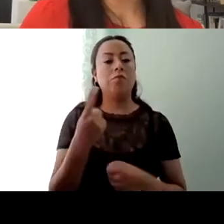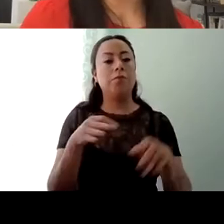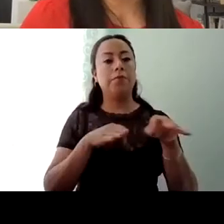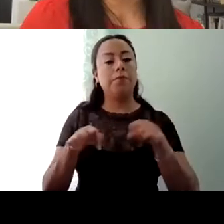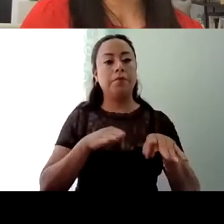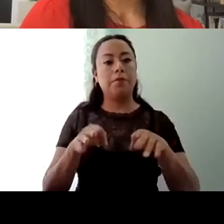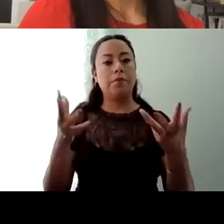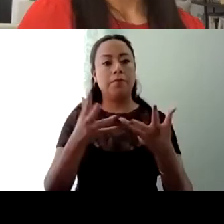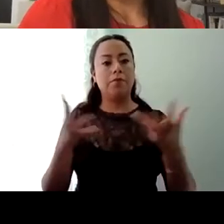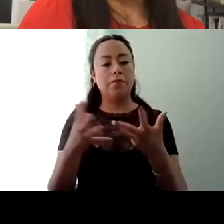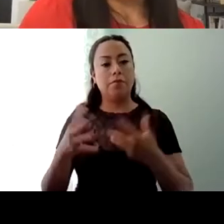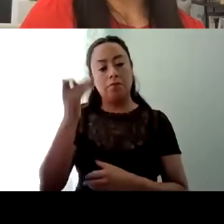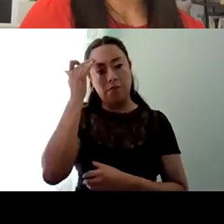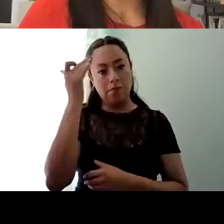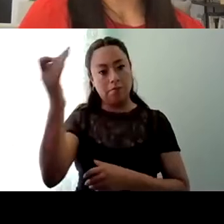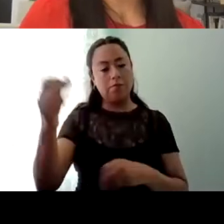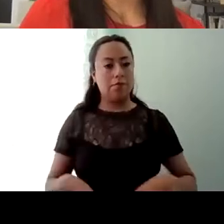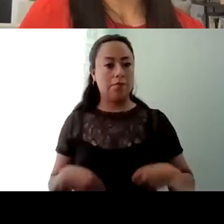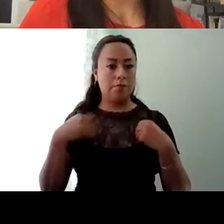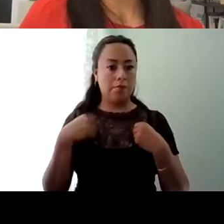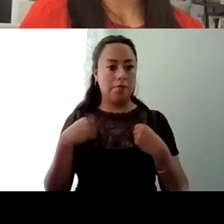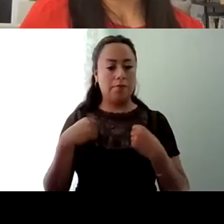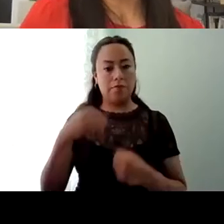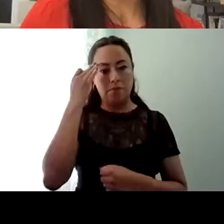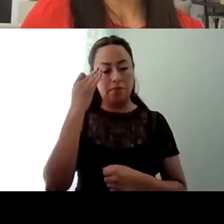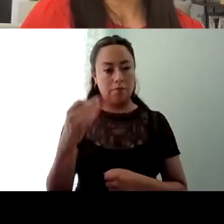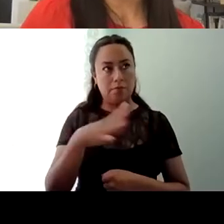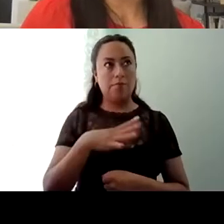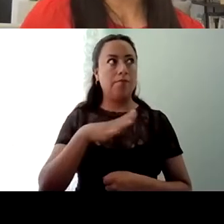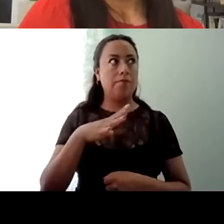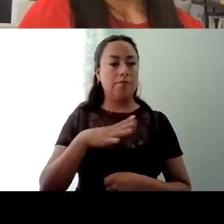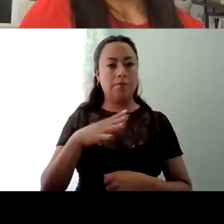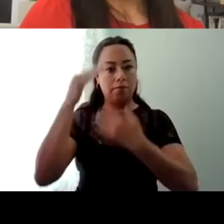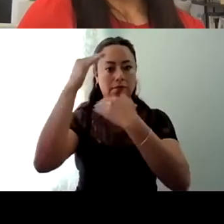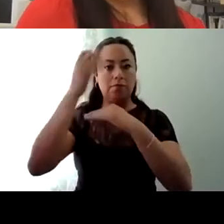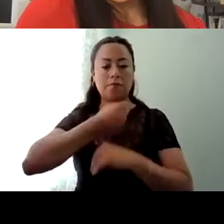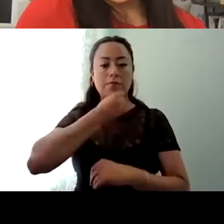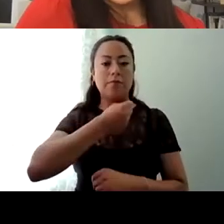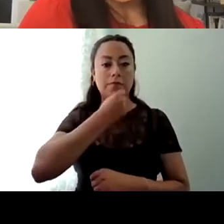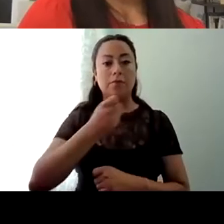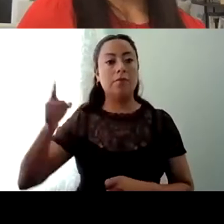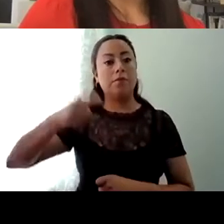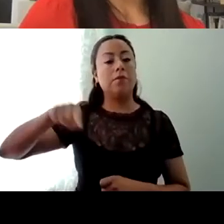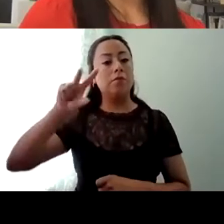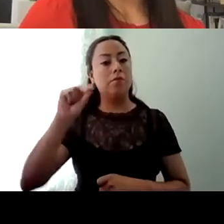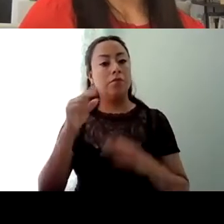a lo largo de su vida en el tiempo que son adultos mayores. No van a tener, bueno, no tienen